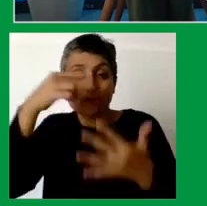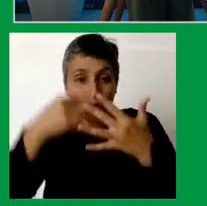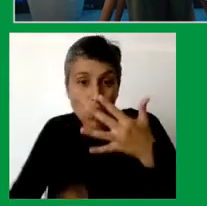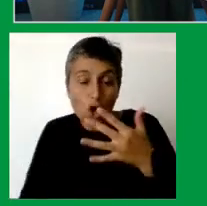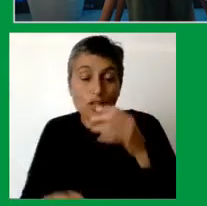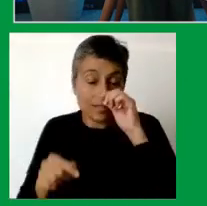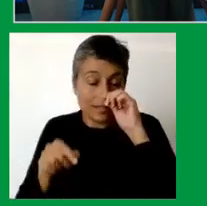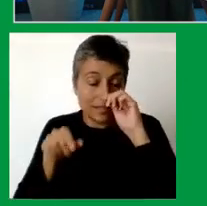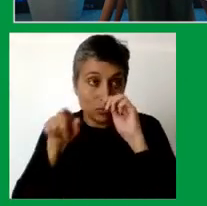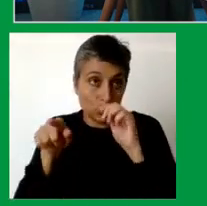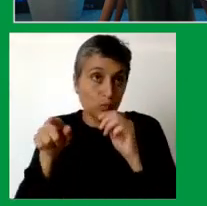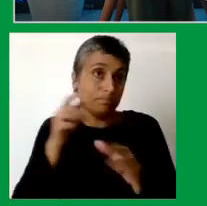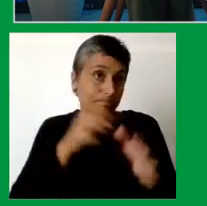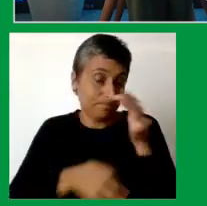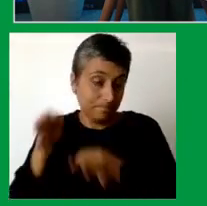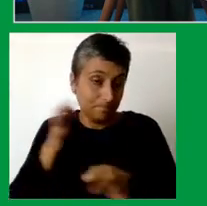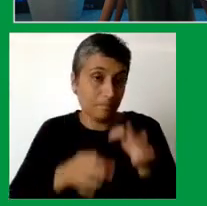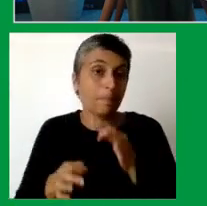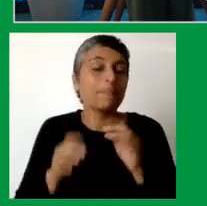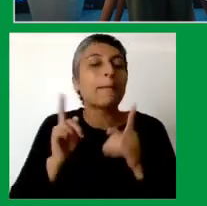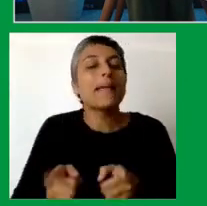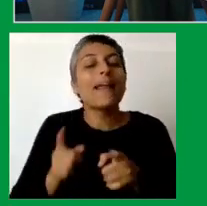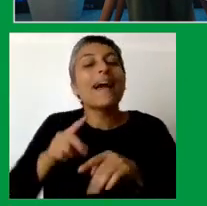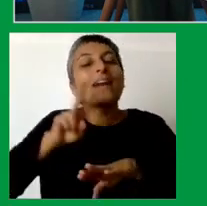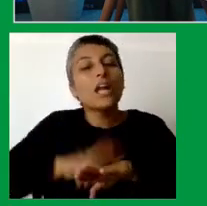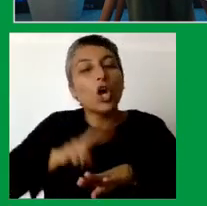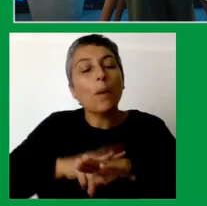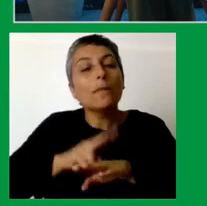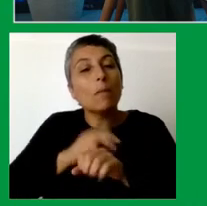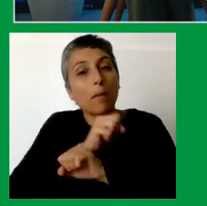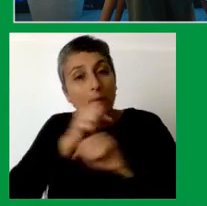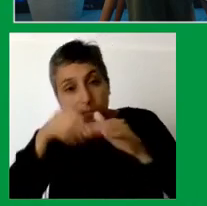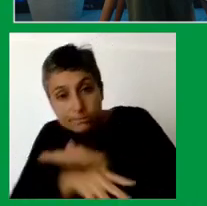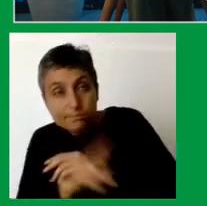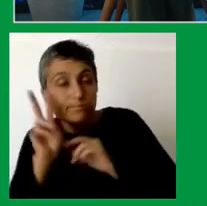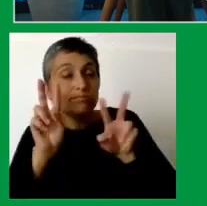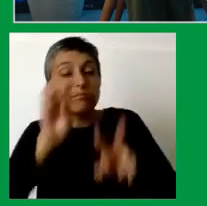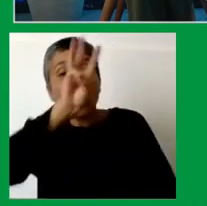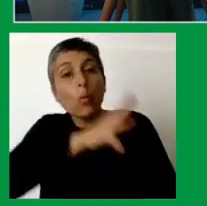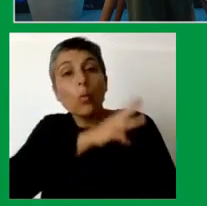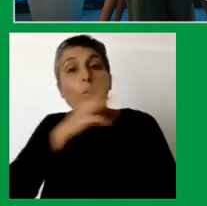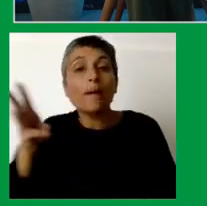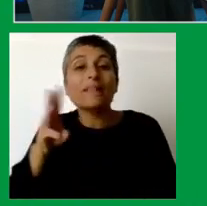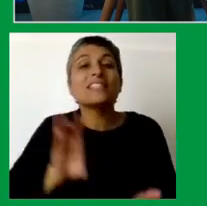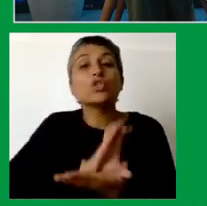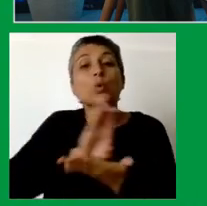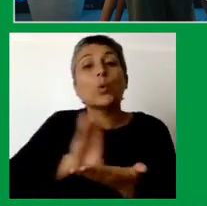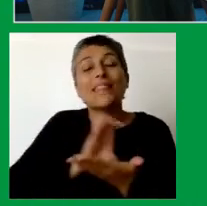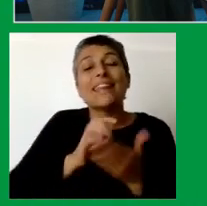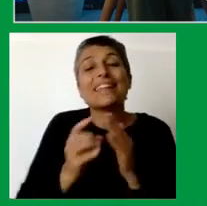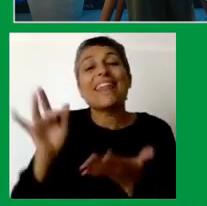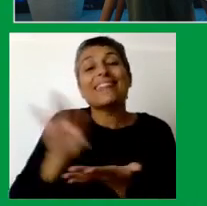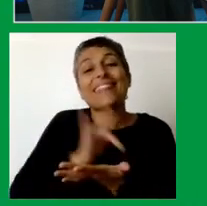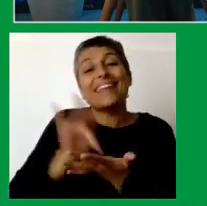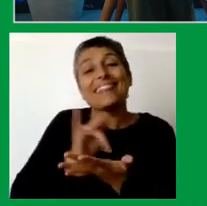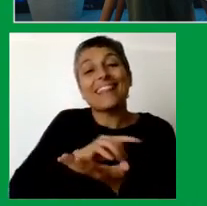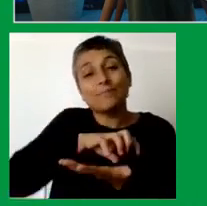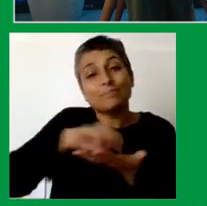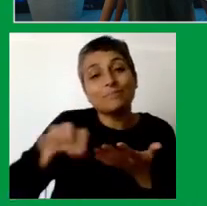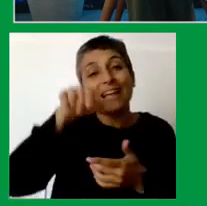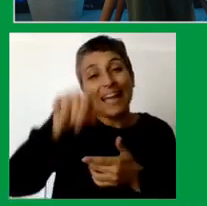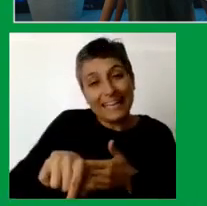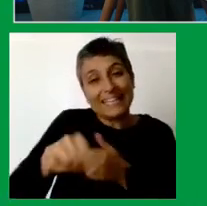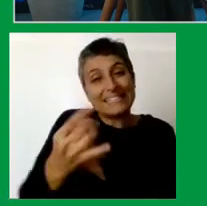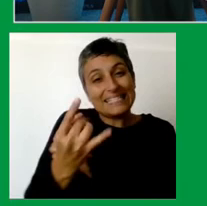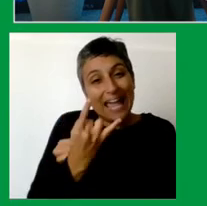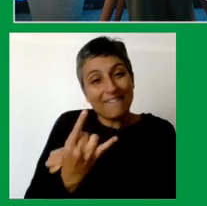también recomendamos que puedan ingresar a la página de Ciudadanía Digital de Ceibal, donde van a encontrar experiencias, van a encontrar también